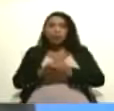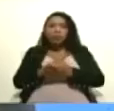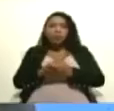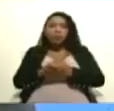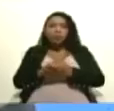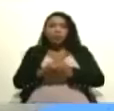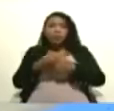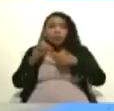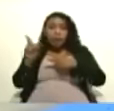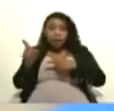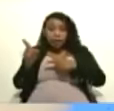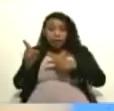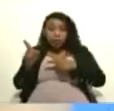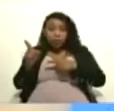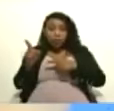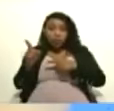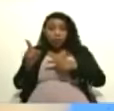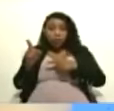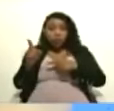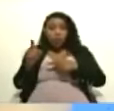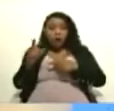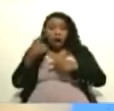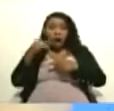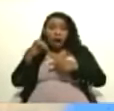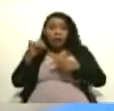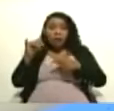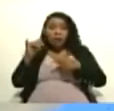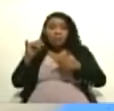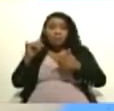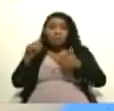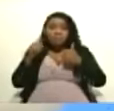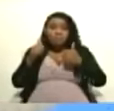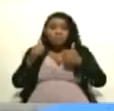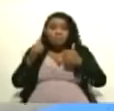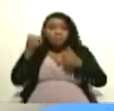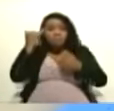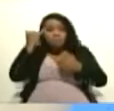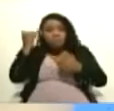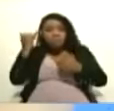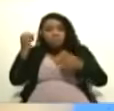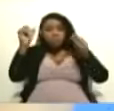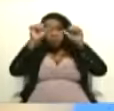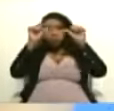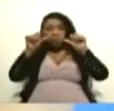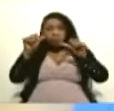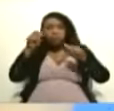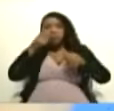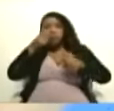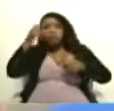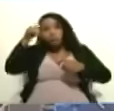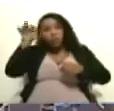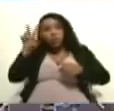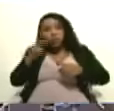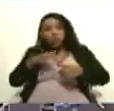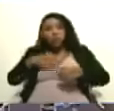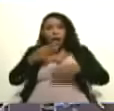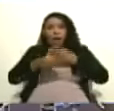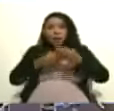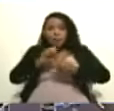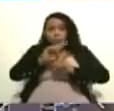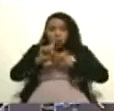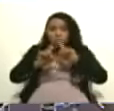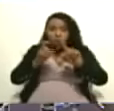dado tanta riqueza a el sistema de consultas al pueblo de Venezuela que llevamos más de